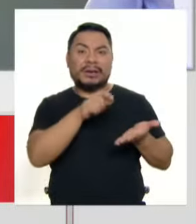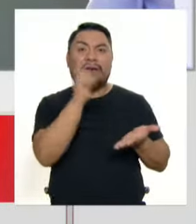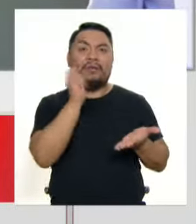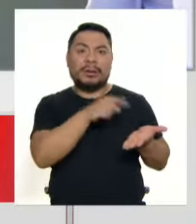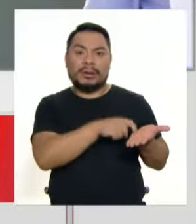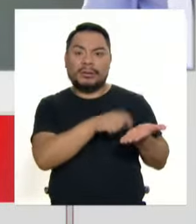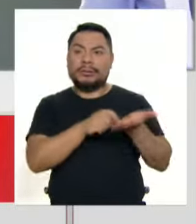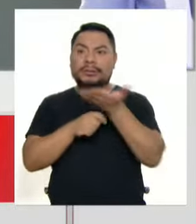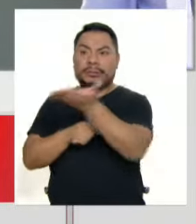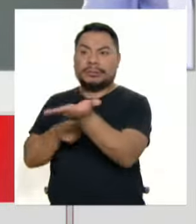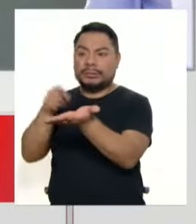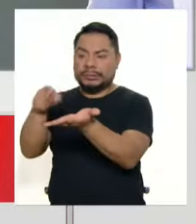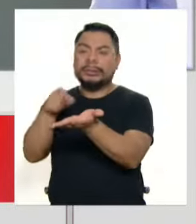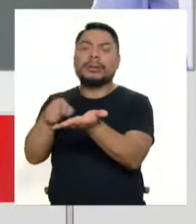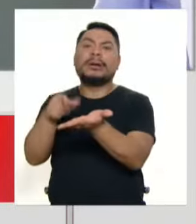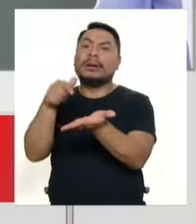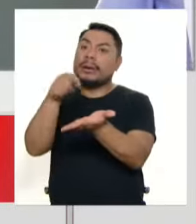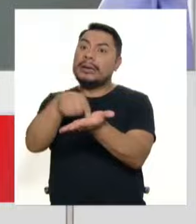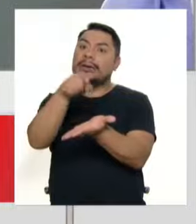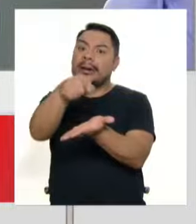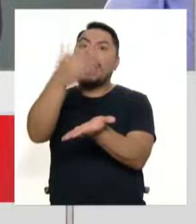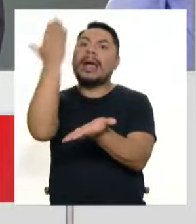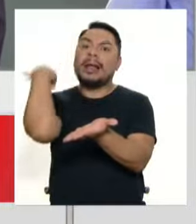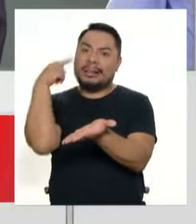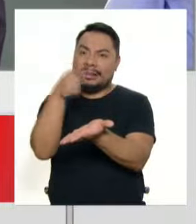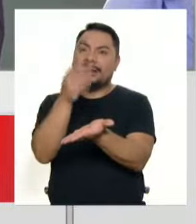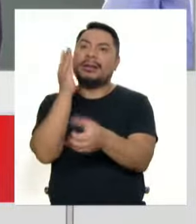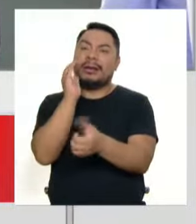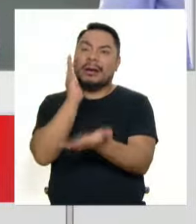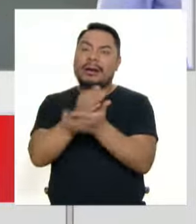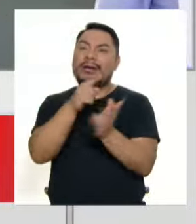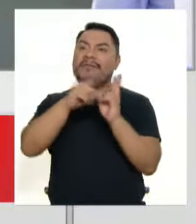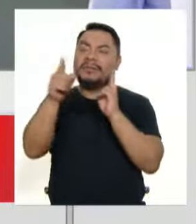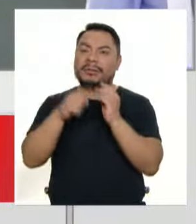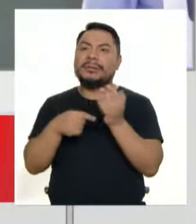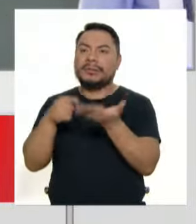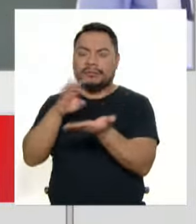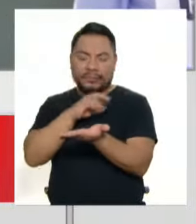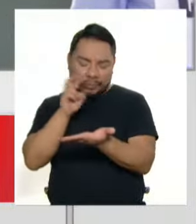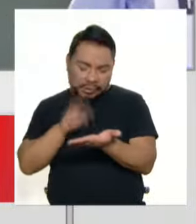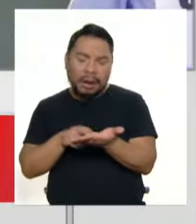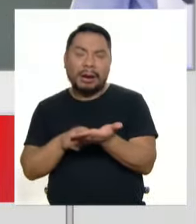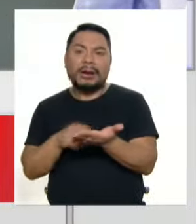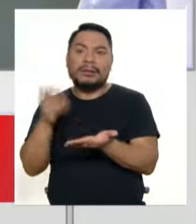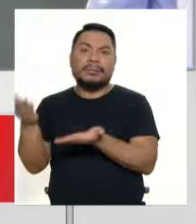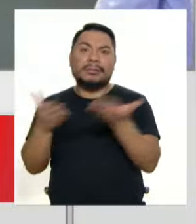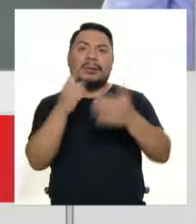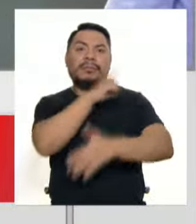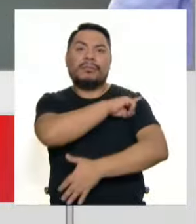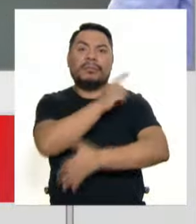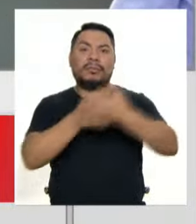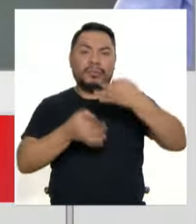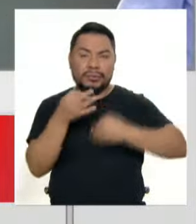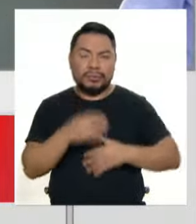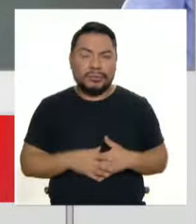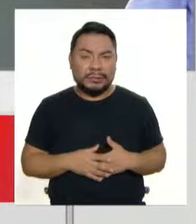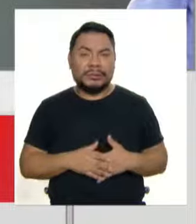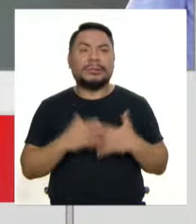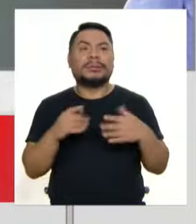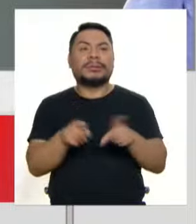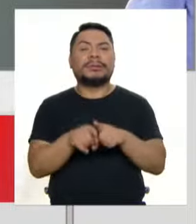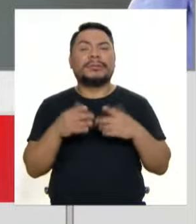que sea puesta a disposición la detenida, a disposición del Poder Judicial, y a